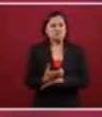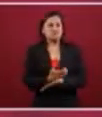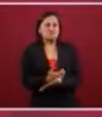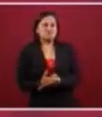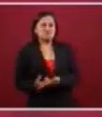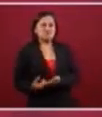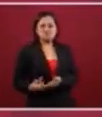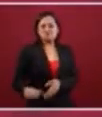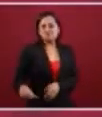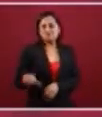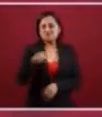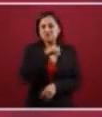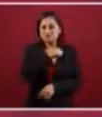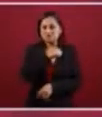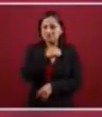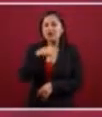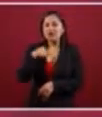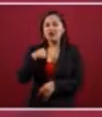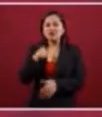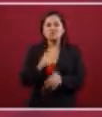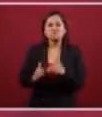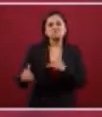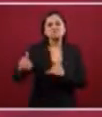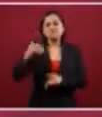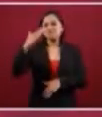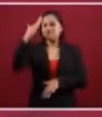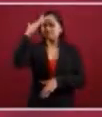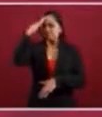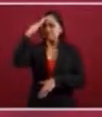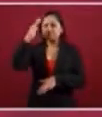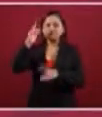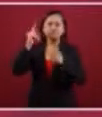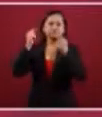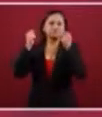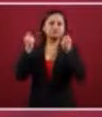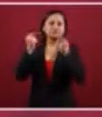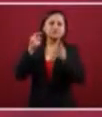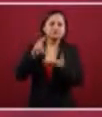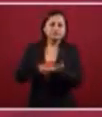del querer triunfar a toda costa, sin escrúpulos morales,